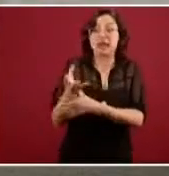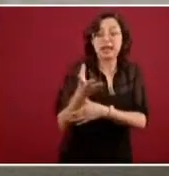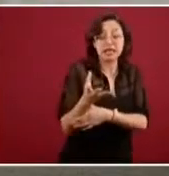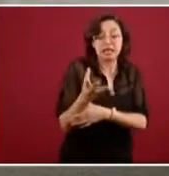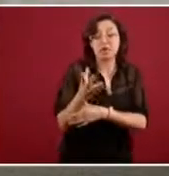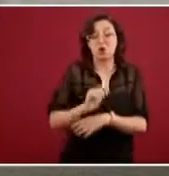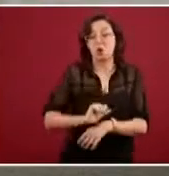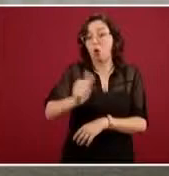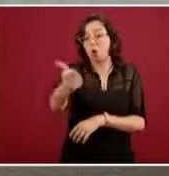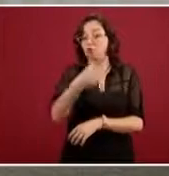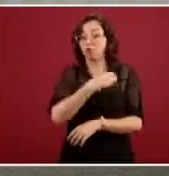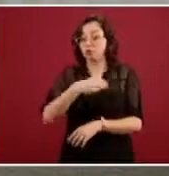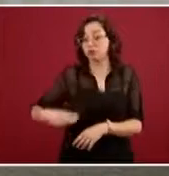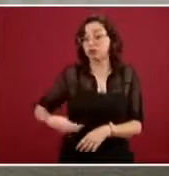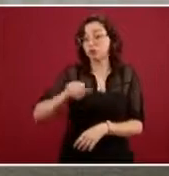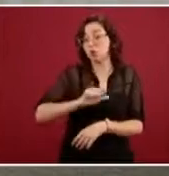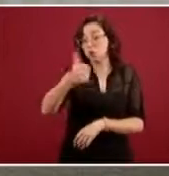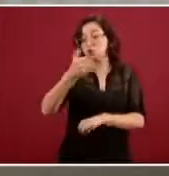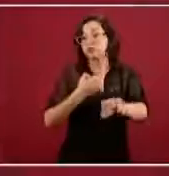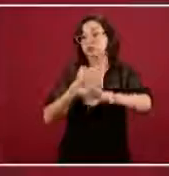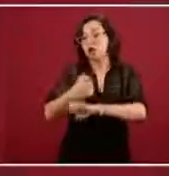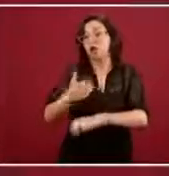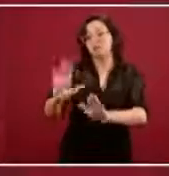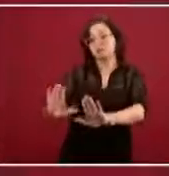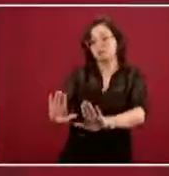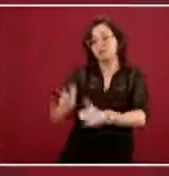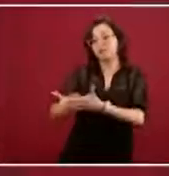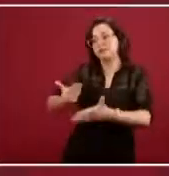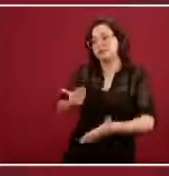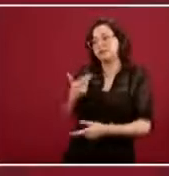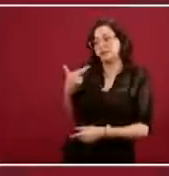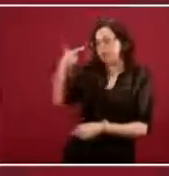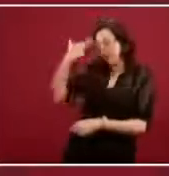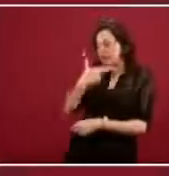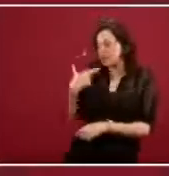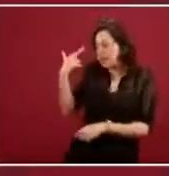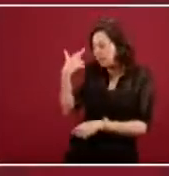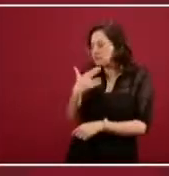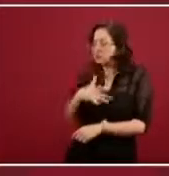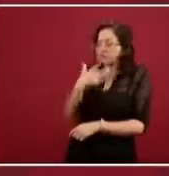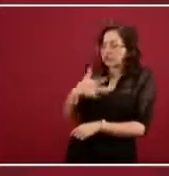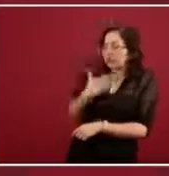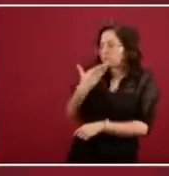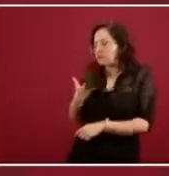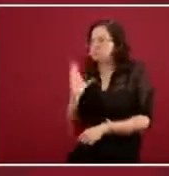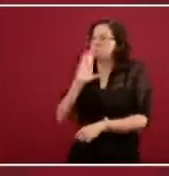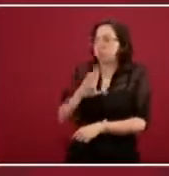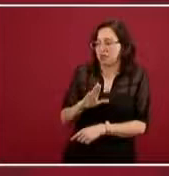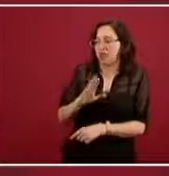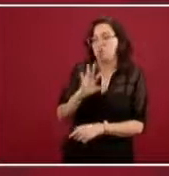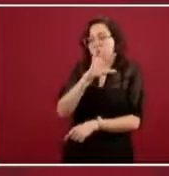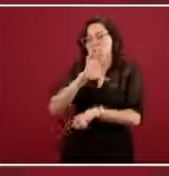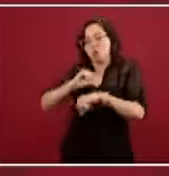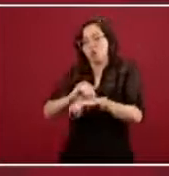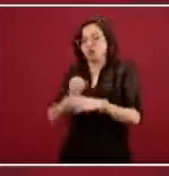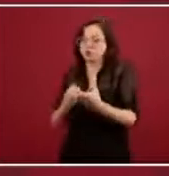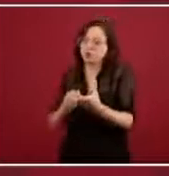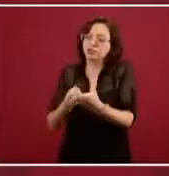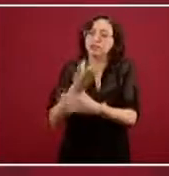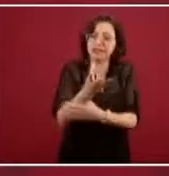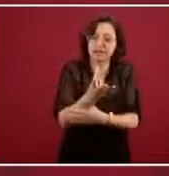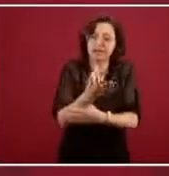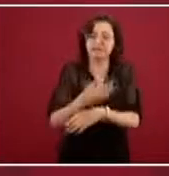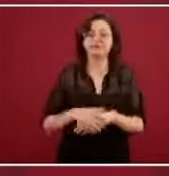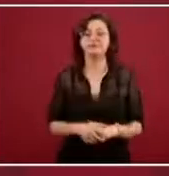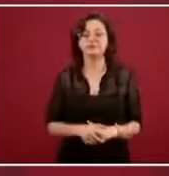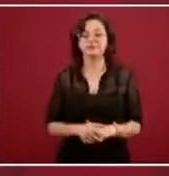detección de síntomas, como un mecanismo adicional para el control de la epidemia. Esto, dicho sea de